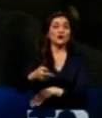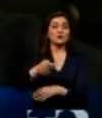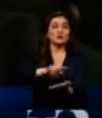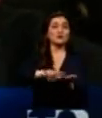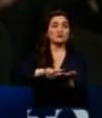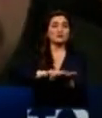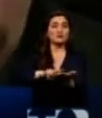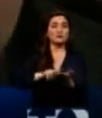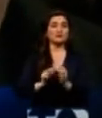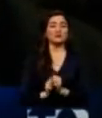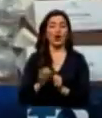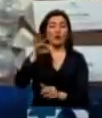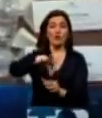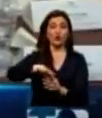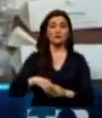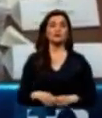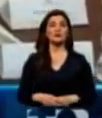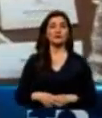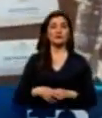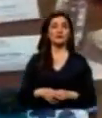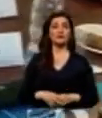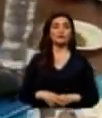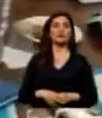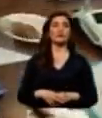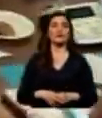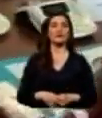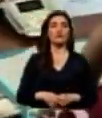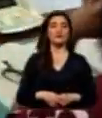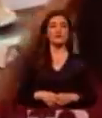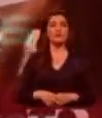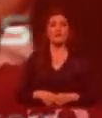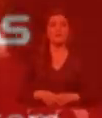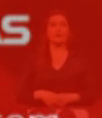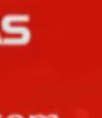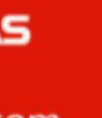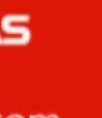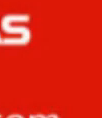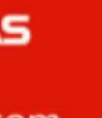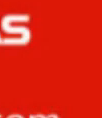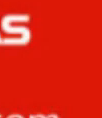sesión que se dará paso a la votación. En Quito, Daniela Valencia, 24 horas.